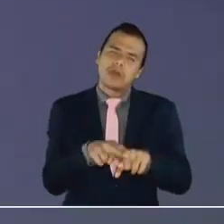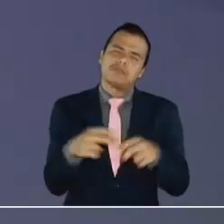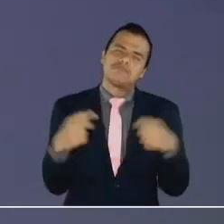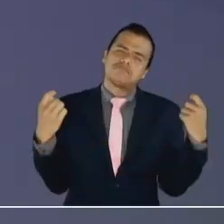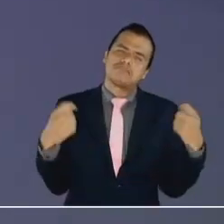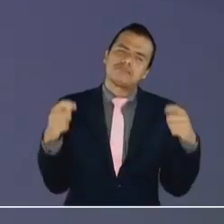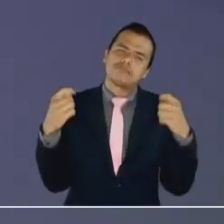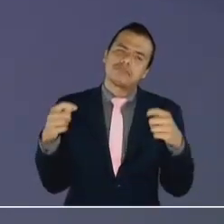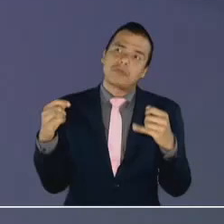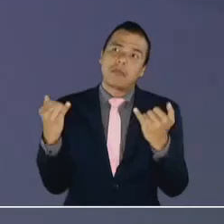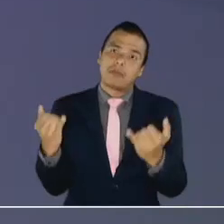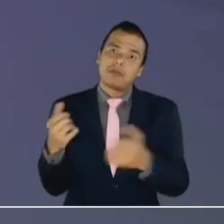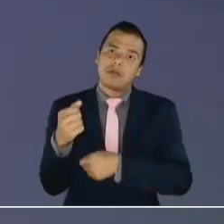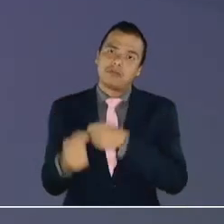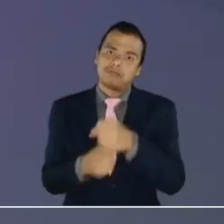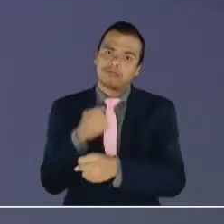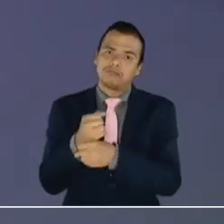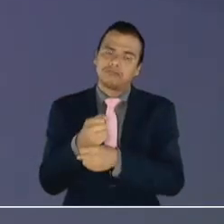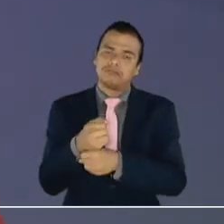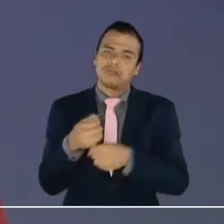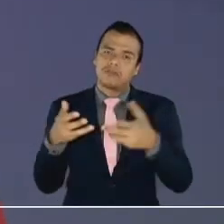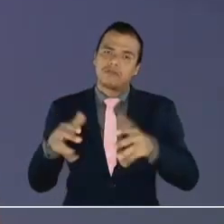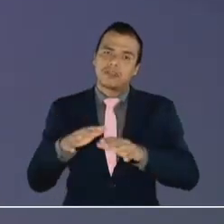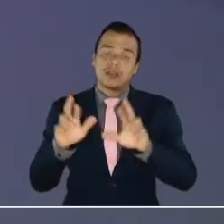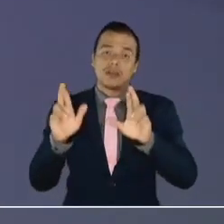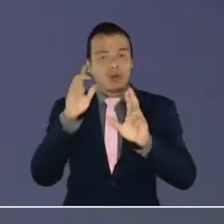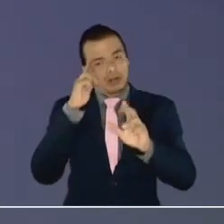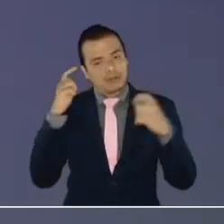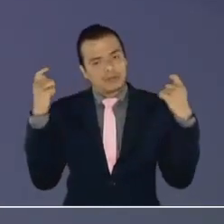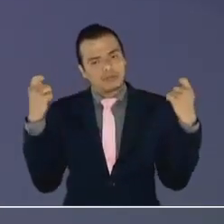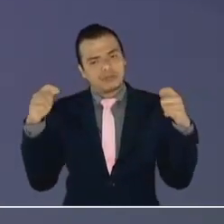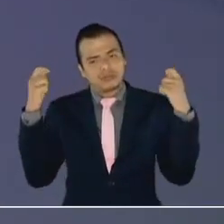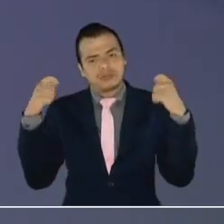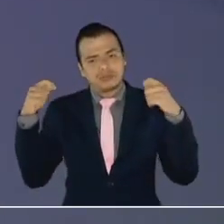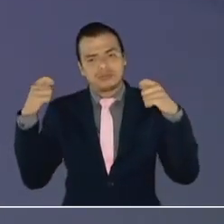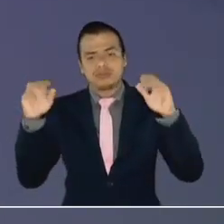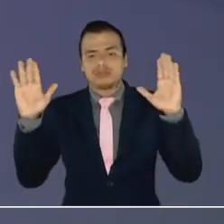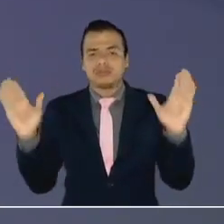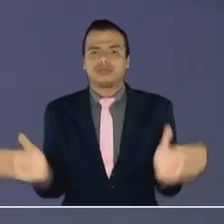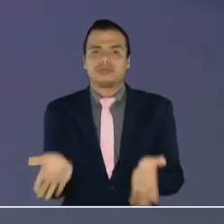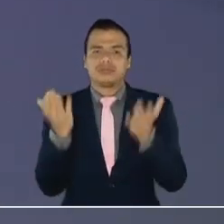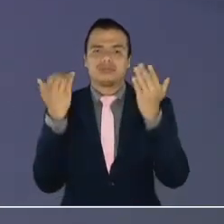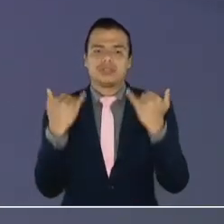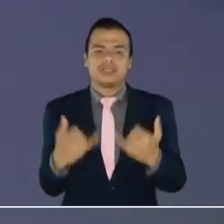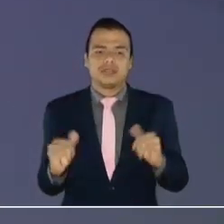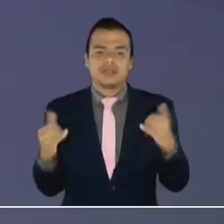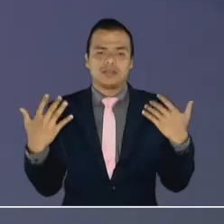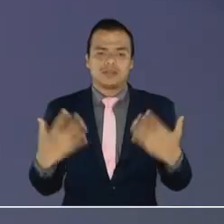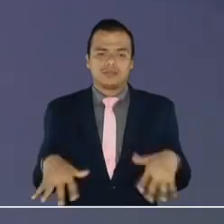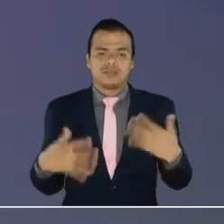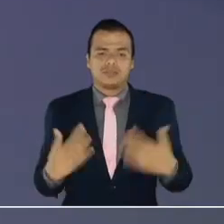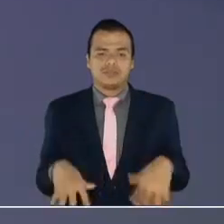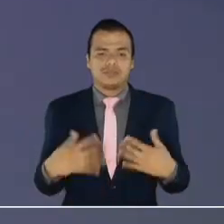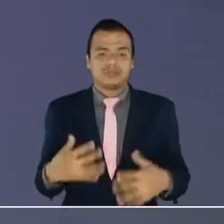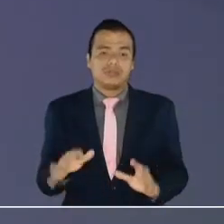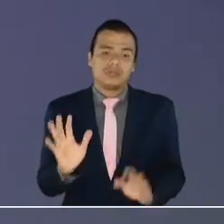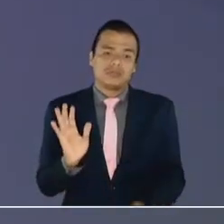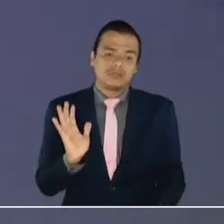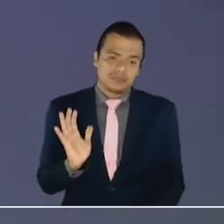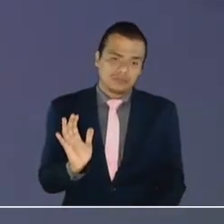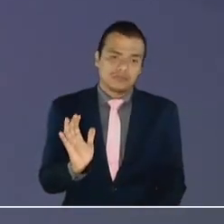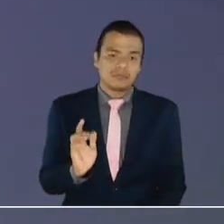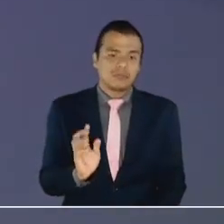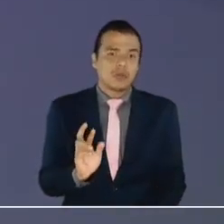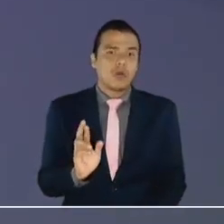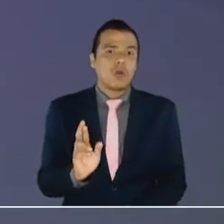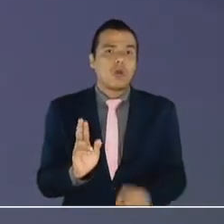que trabaja productos ya no de B2B, relacionamiento B2B, sino B2C, que llegan al consumidor final, vea reflejado en las ventas de